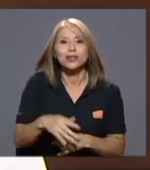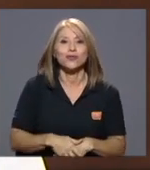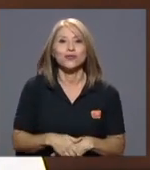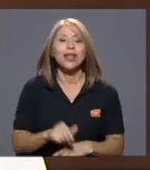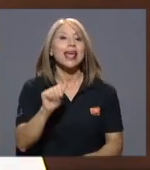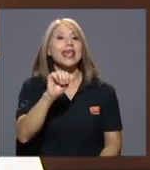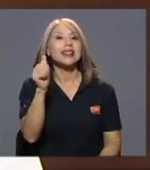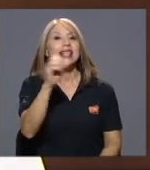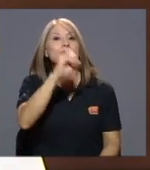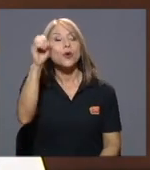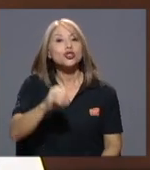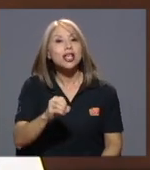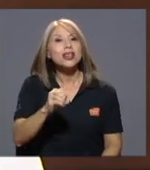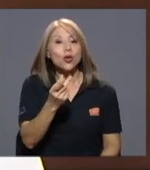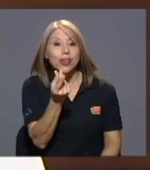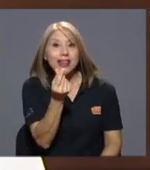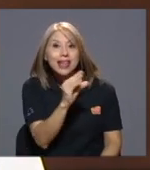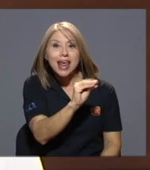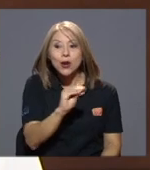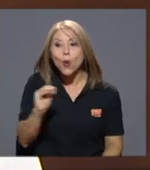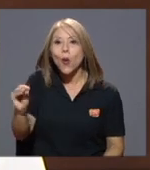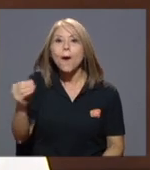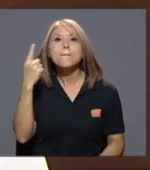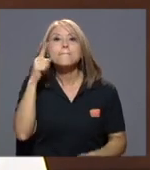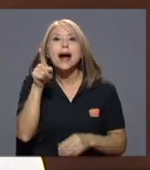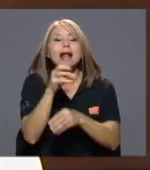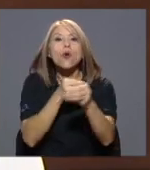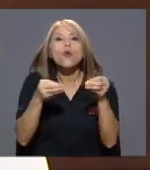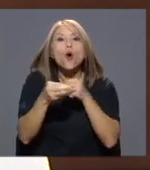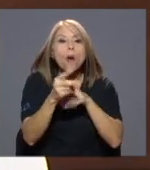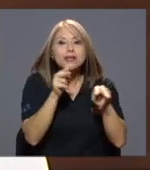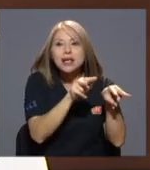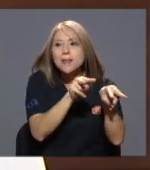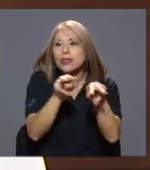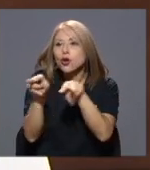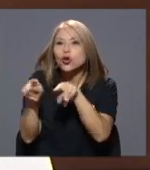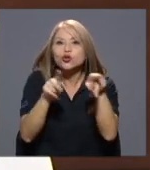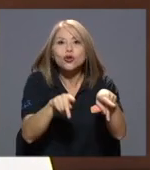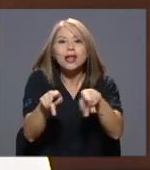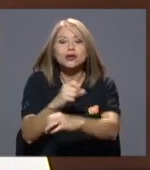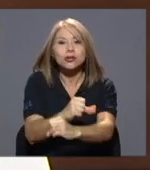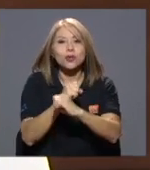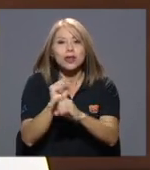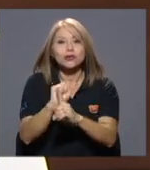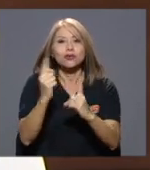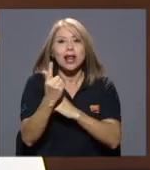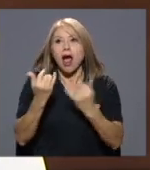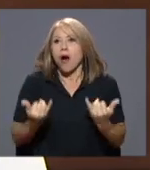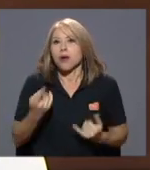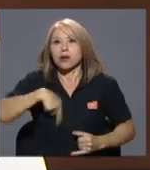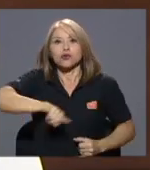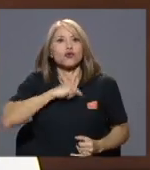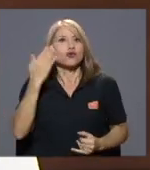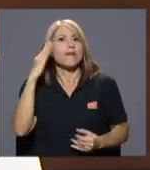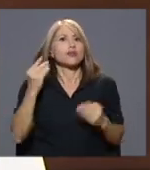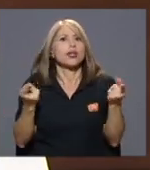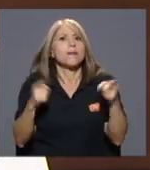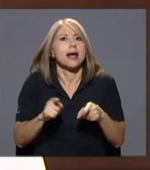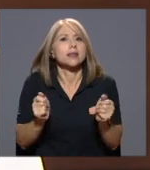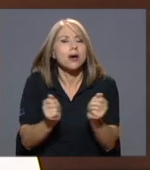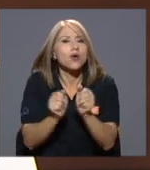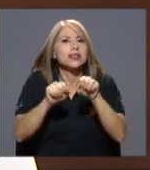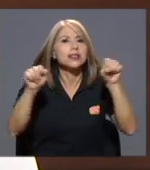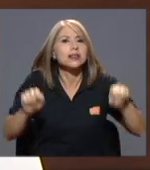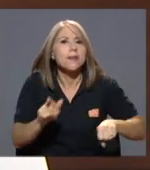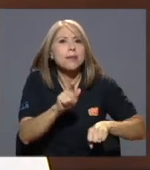un observatorio ciudadano de la seguridad social, porque en este momento los ciudadanos no sabemos qué pasa con el régimen de pensiones de la caja, no sabemos qué